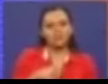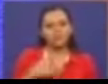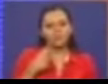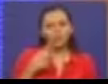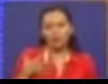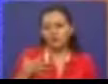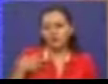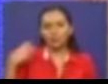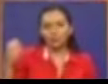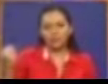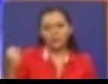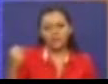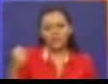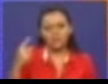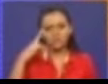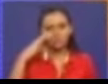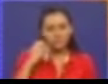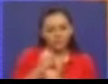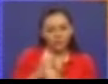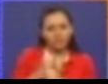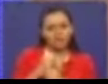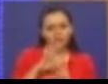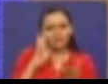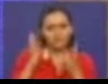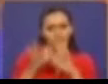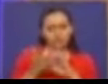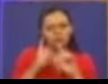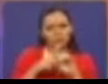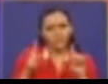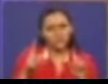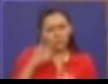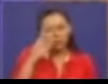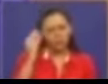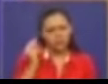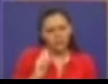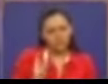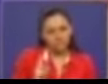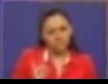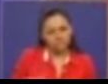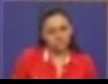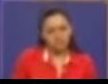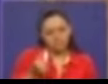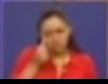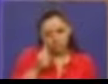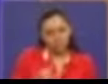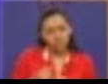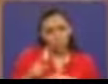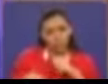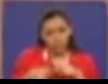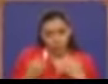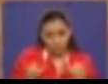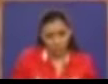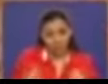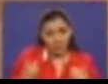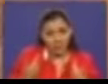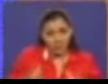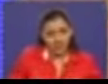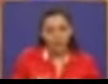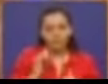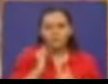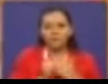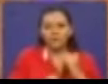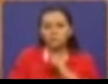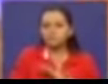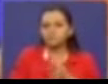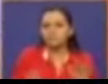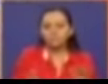la fe en nosotros mismos, la fe en nuestra revolución. Prohibido olvidar. Lo que tenemos ahora es por fin un